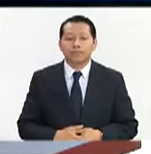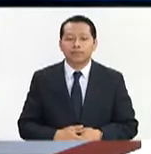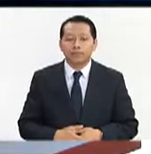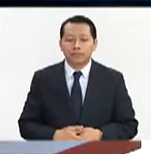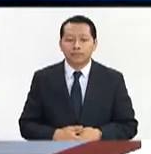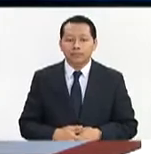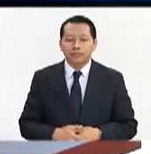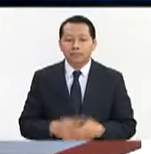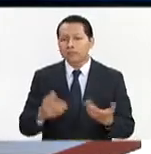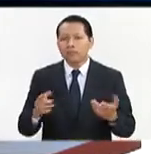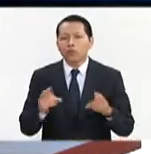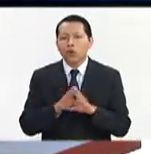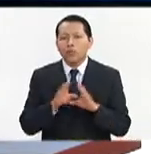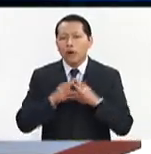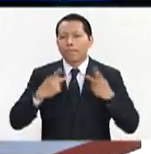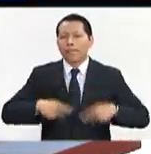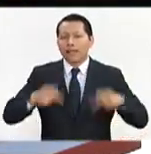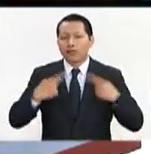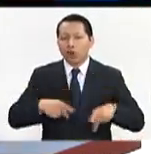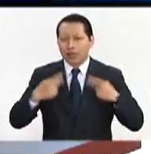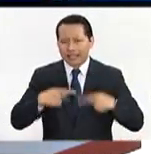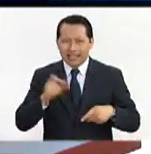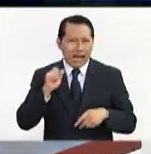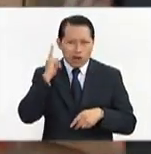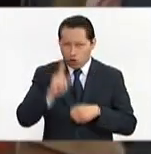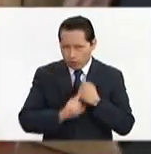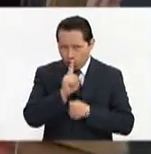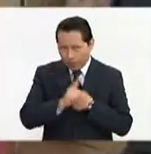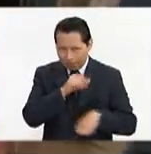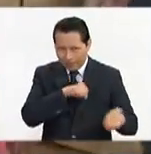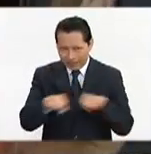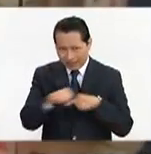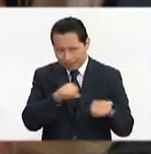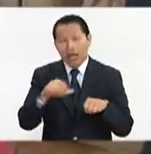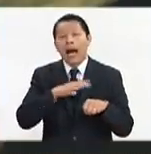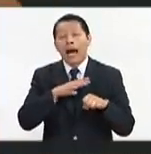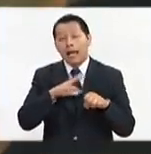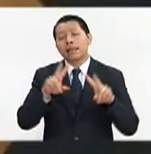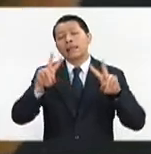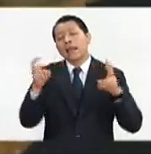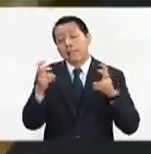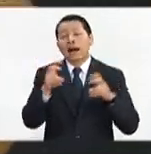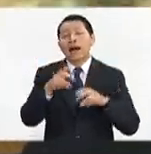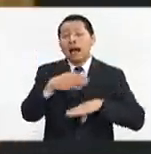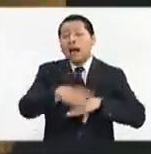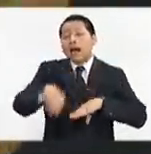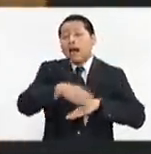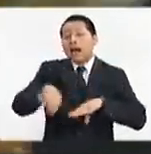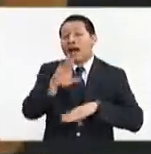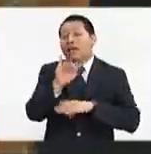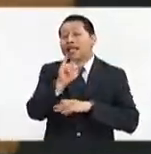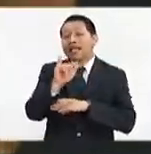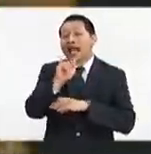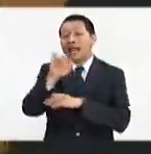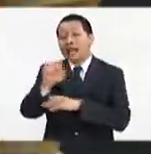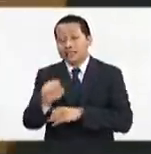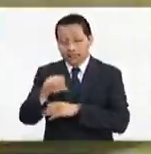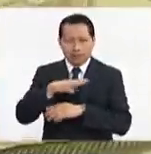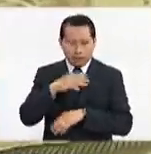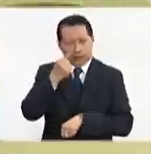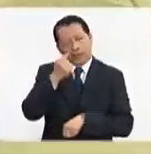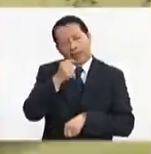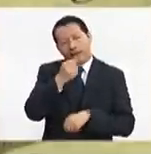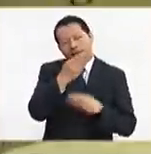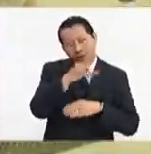Y para ayudar a los habitantes afectados por el sismo, entró en operación el Plan Billete. Se trata de un esfuerzo del Banco de México, la Secretaría de